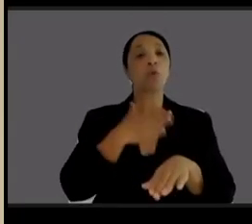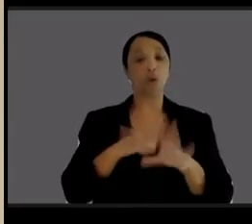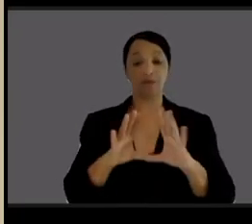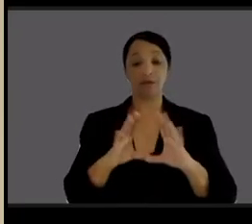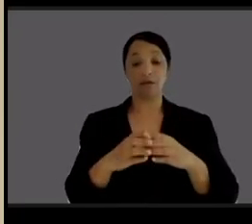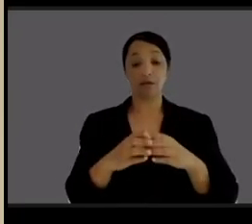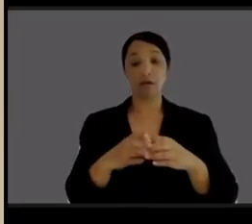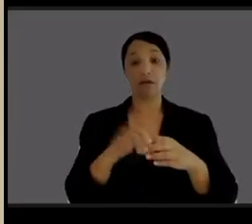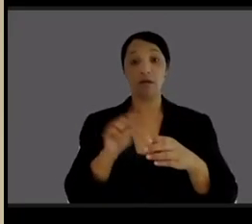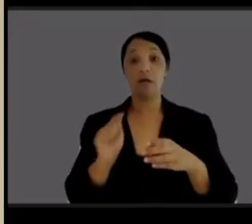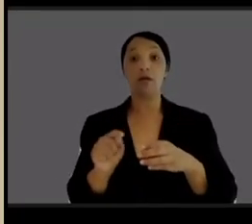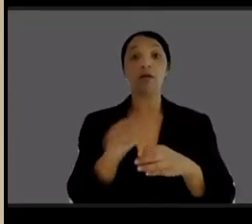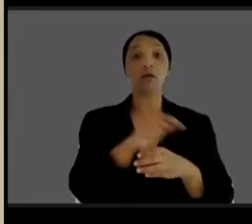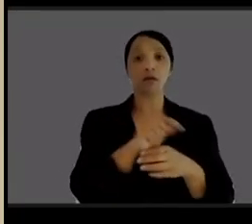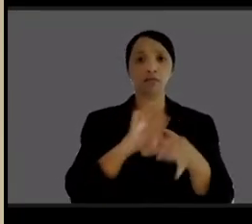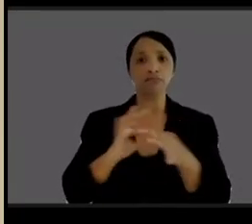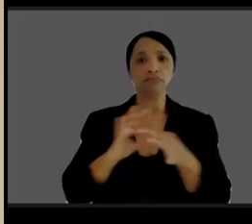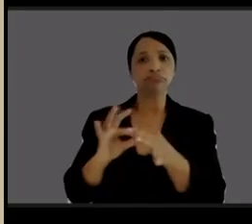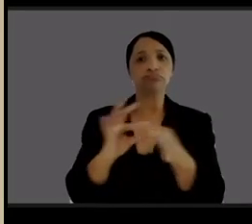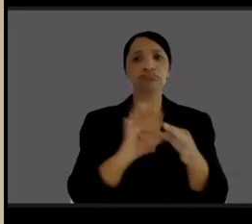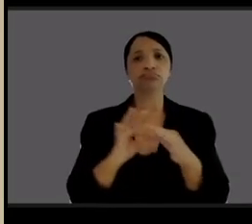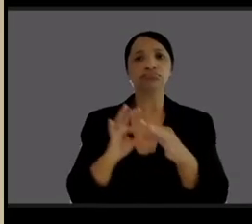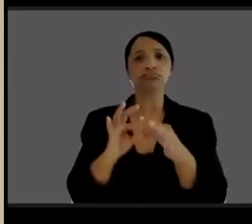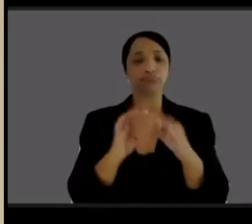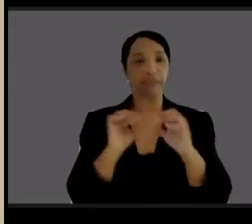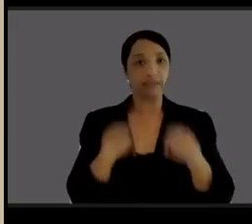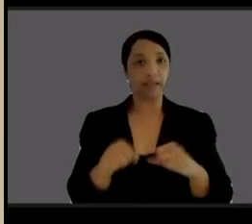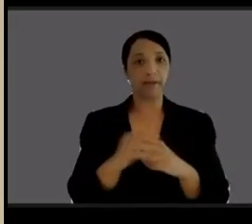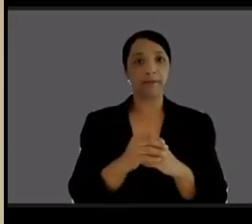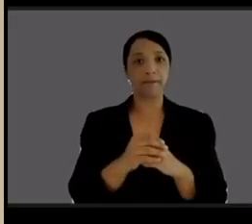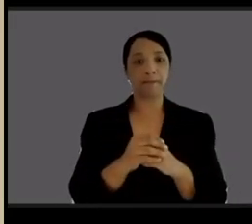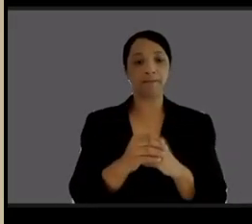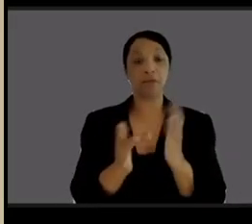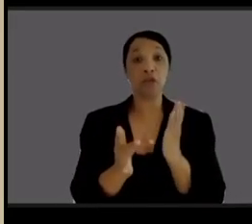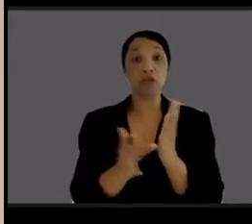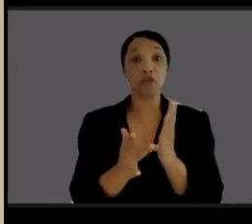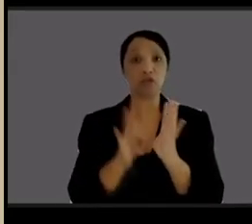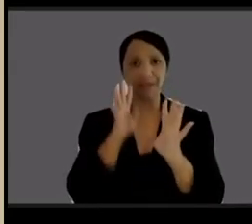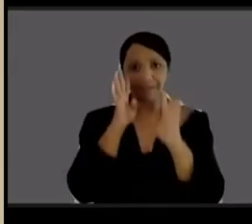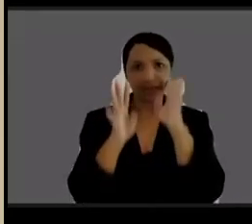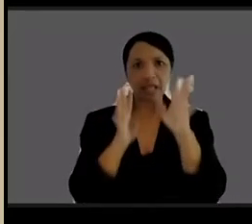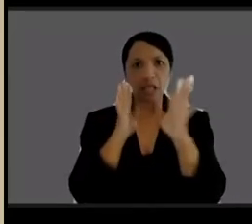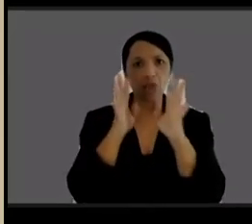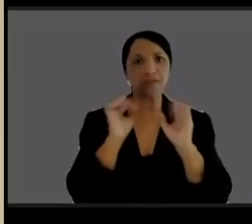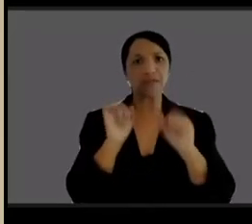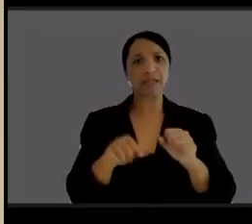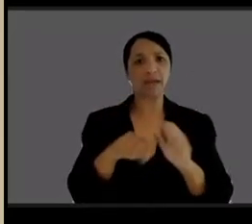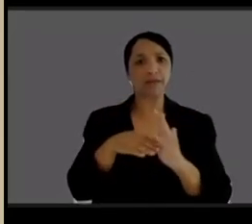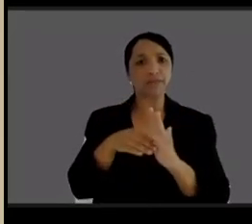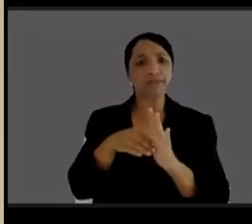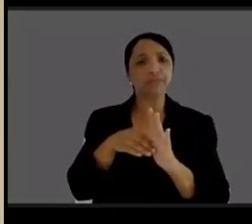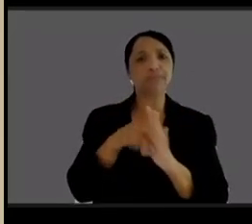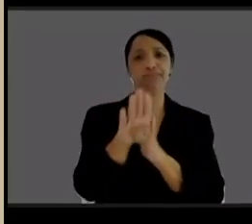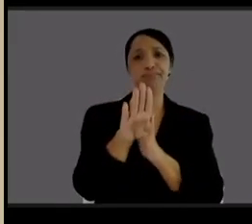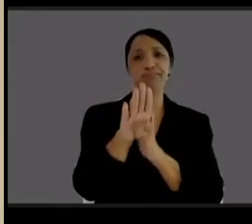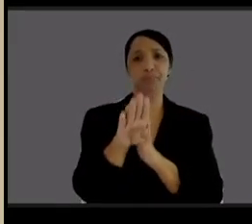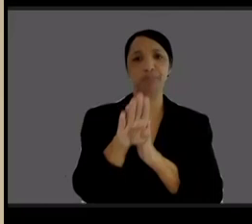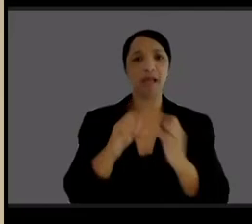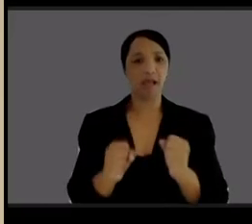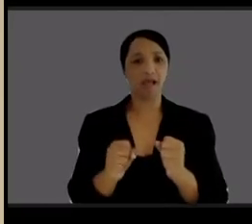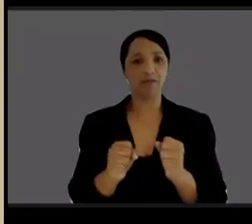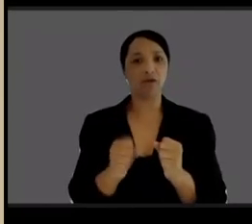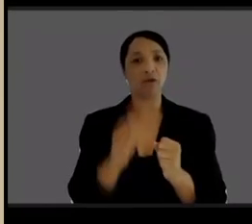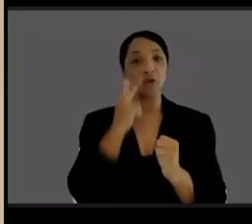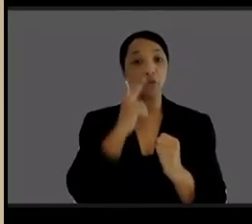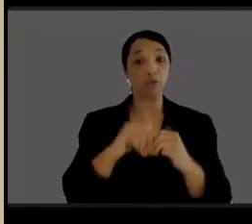colaboración cercana y alianzas entre distintas partes interesadas y tendremos también que